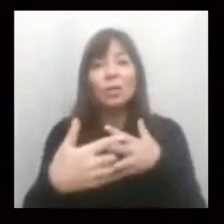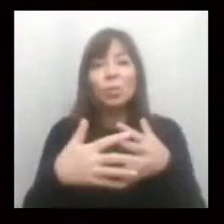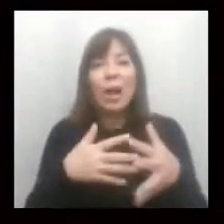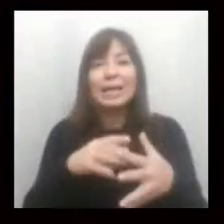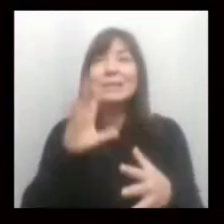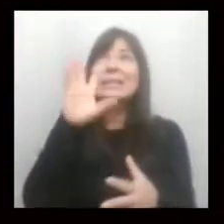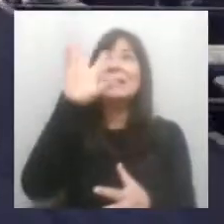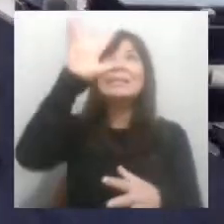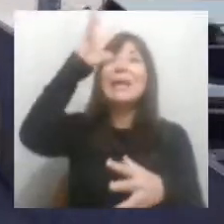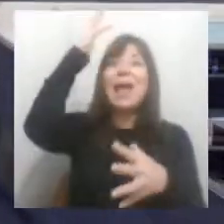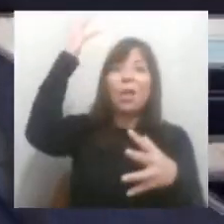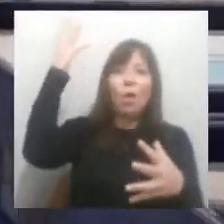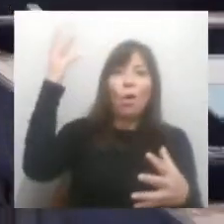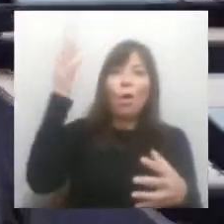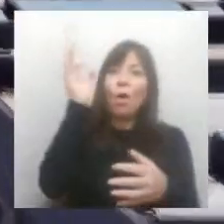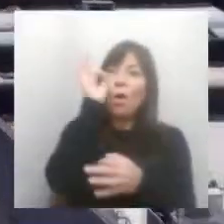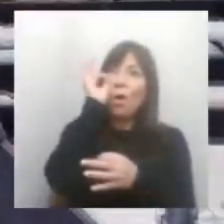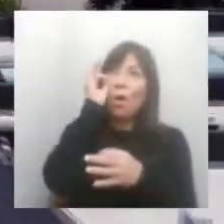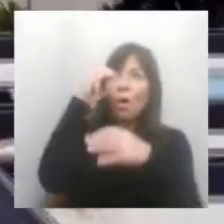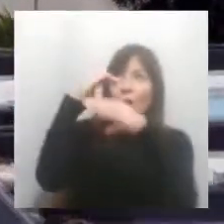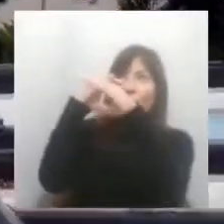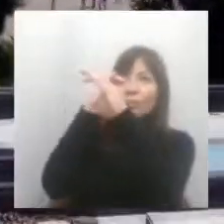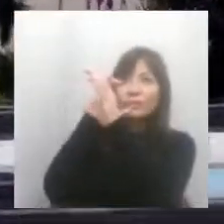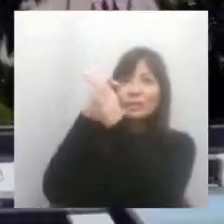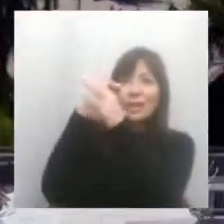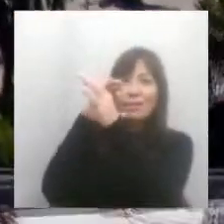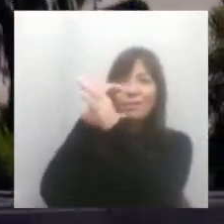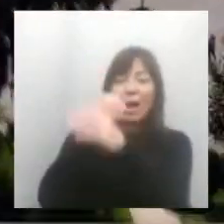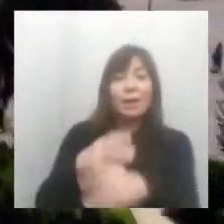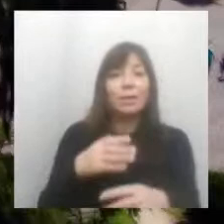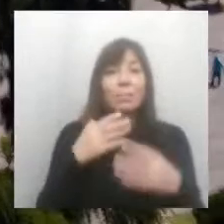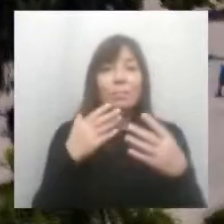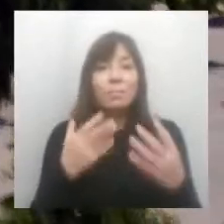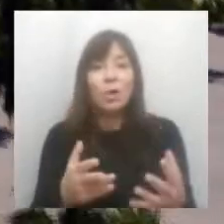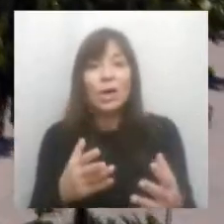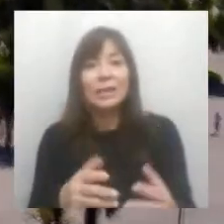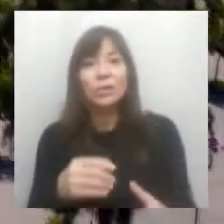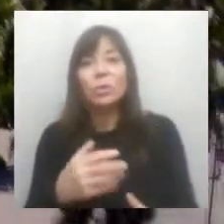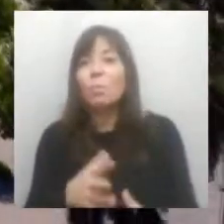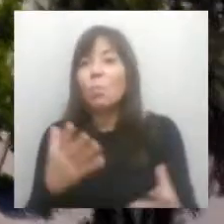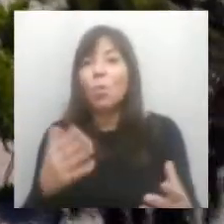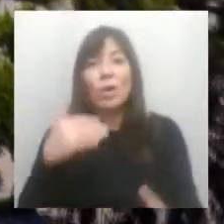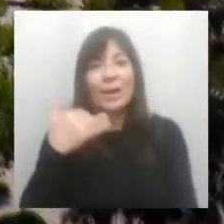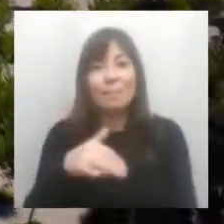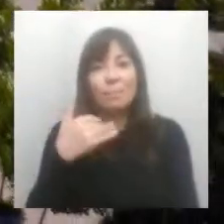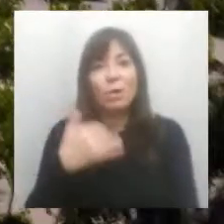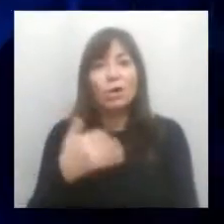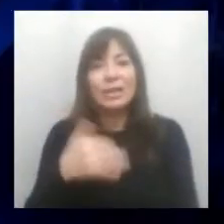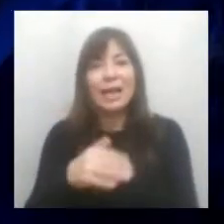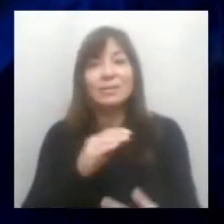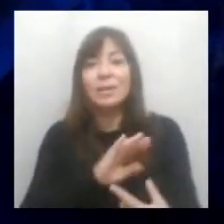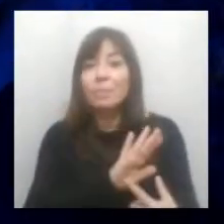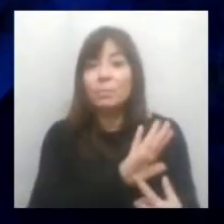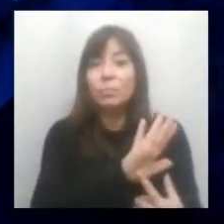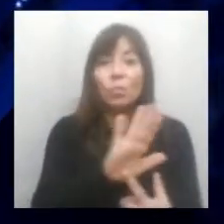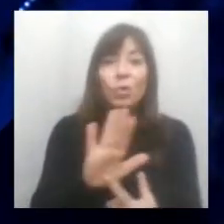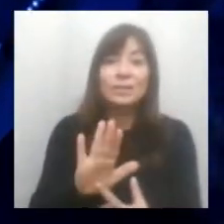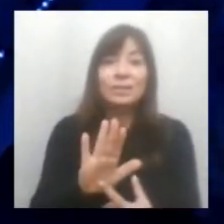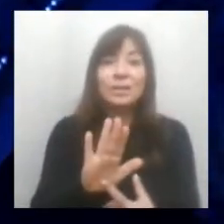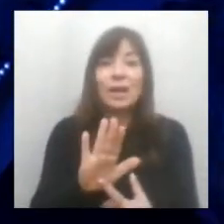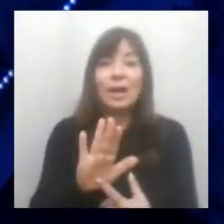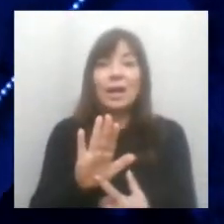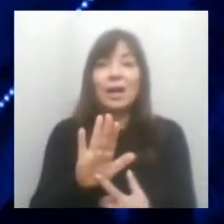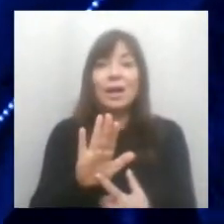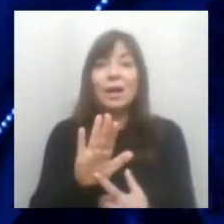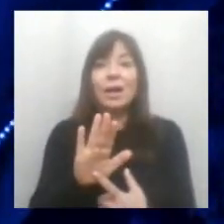para observar al exterior lo que nos rodea. Y por eso era muy necesario el tener también una muestra independiente, en un